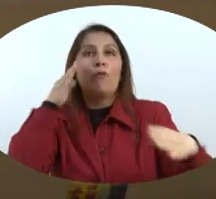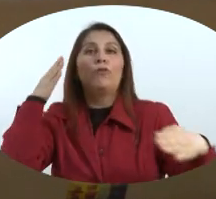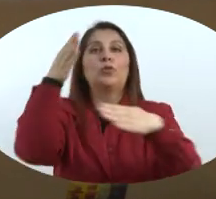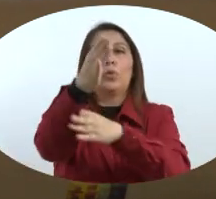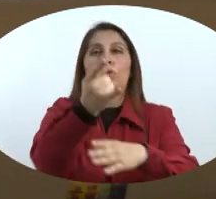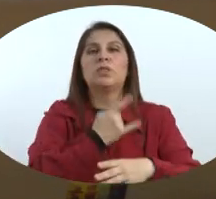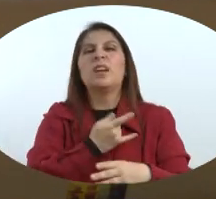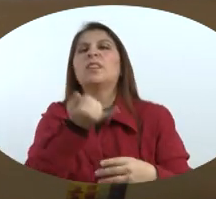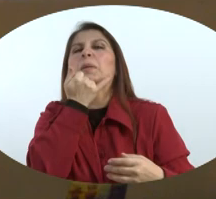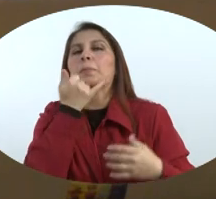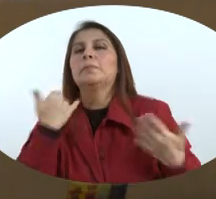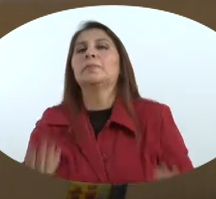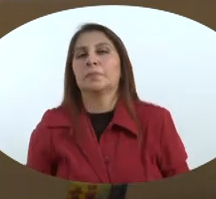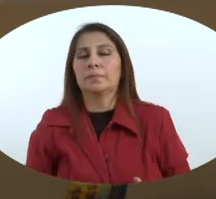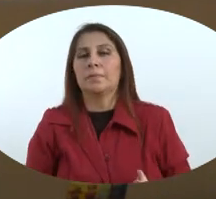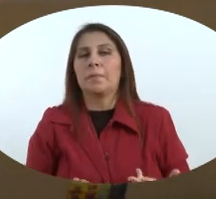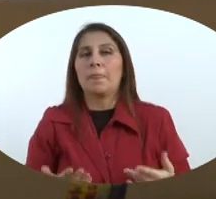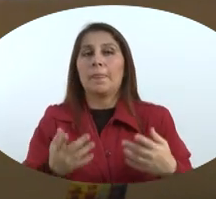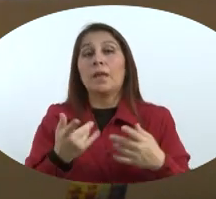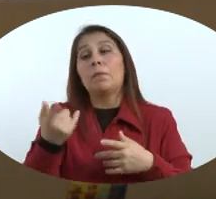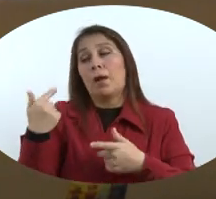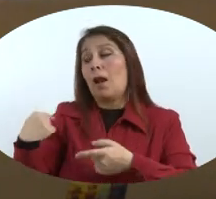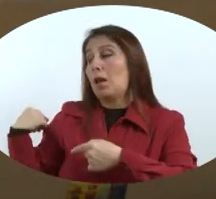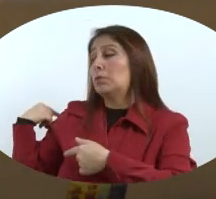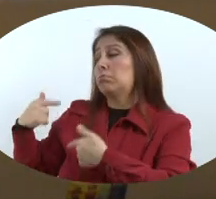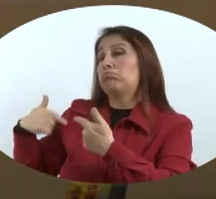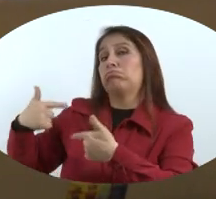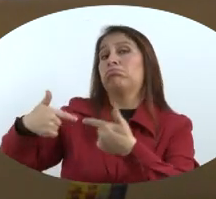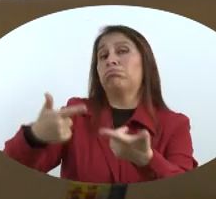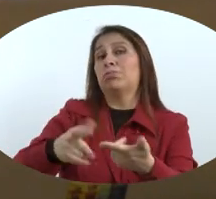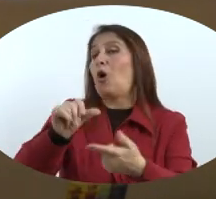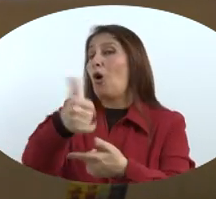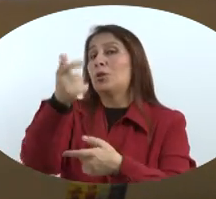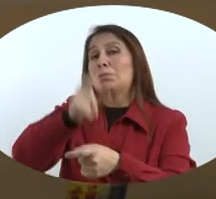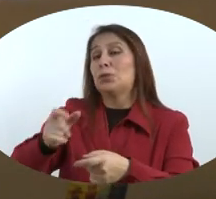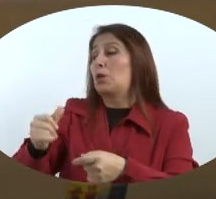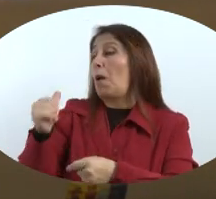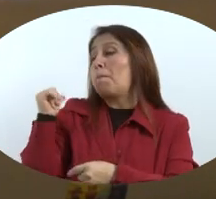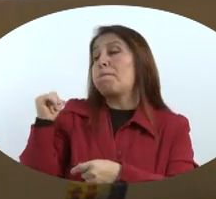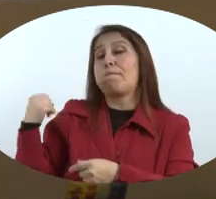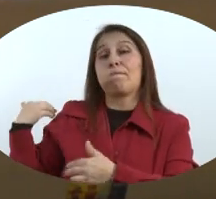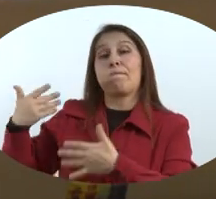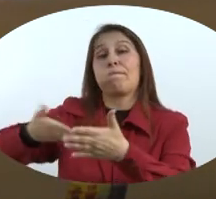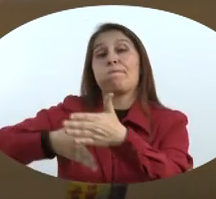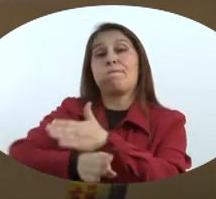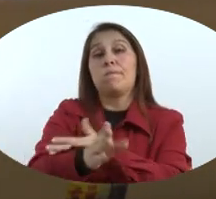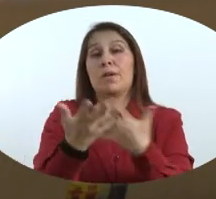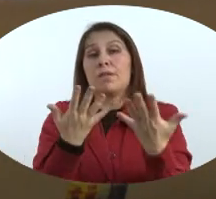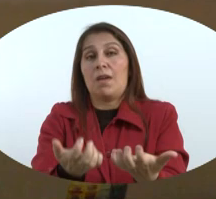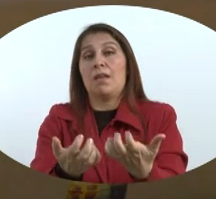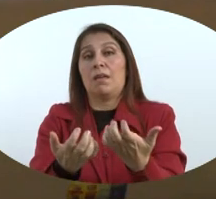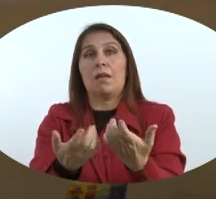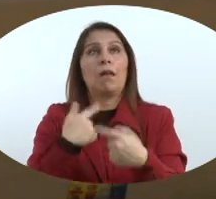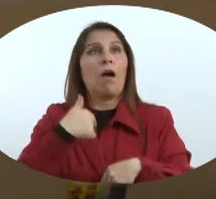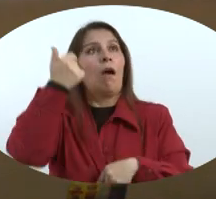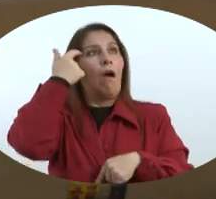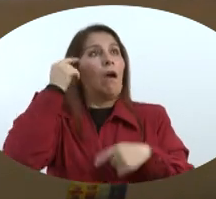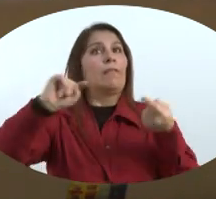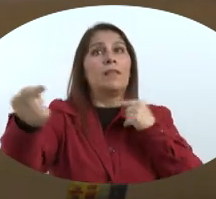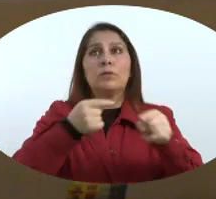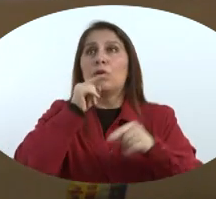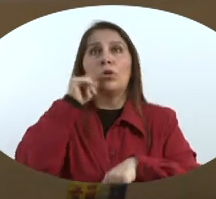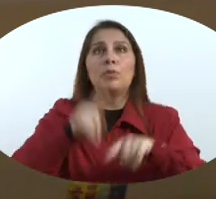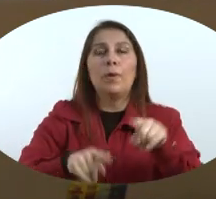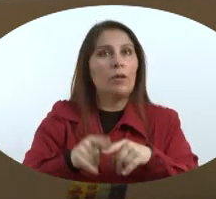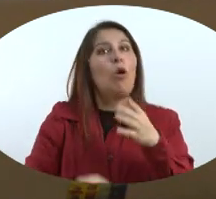futuro de la universidad y pues para las generaciones que vienen detrás de nosotros que creo no deben perder el escenario de